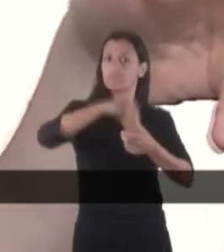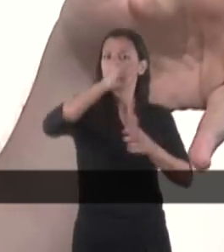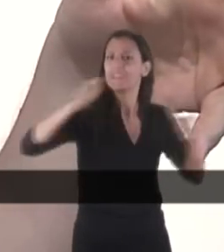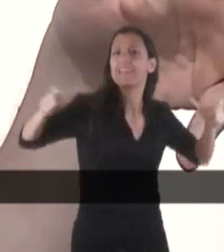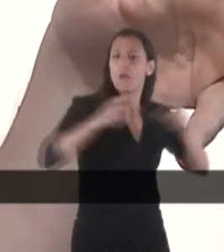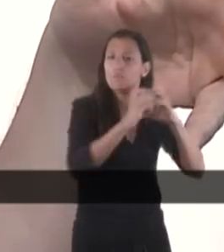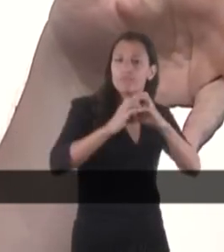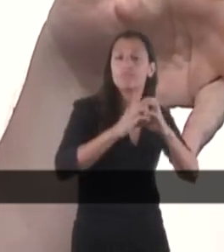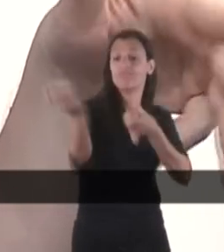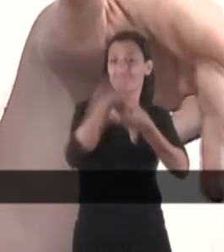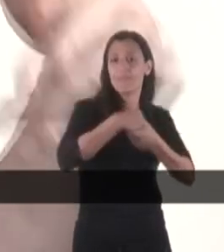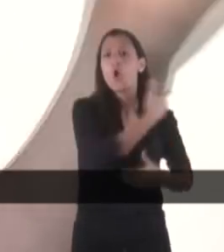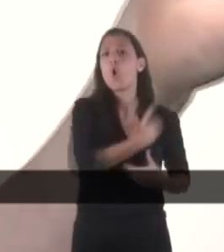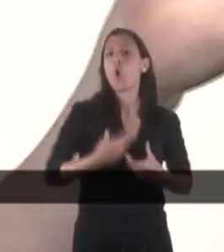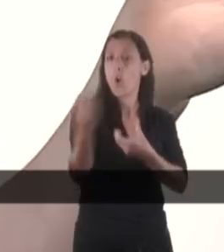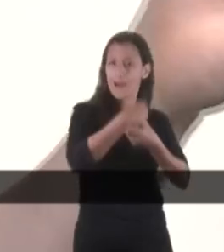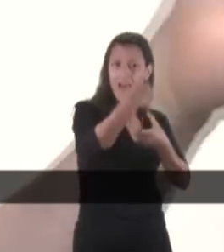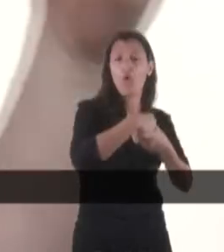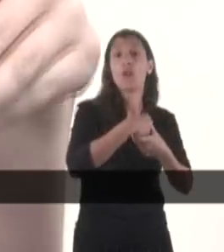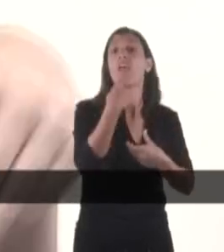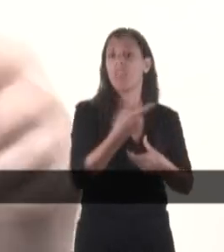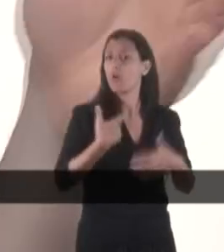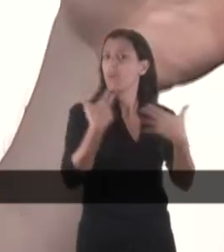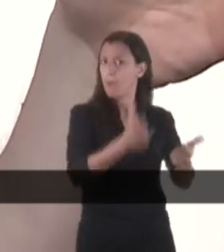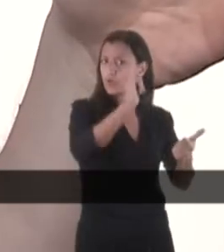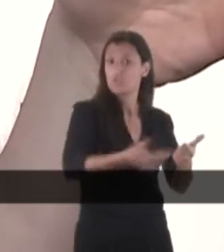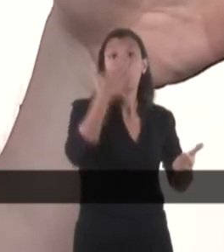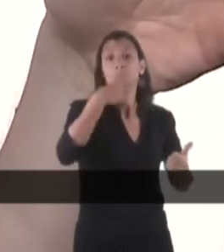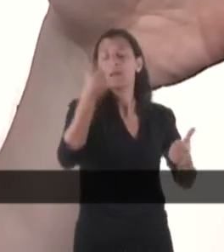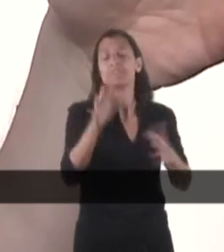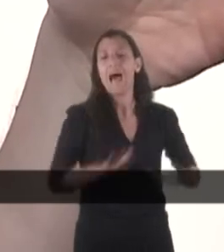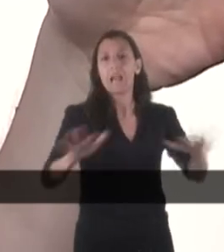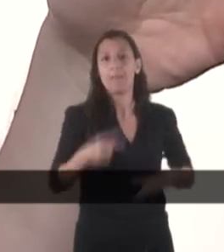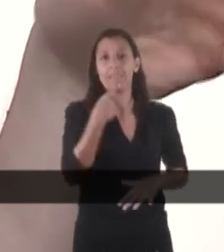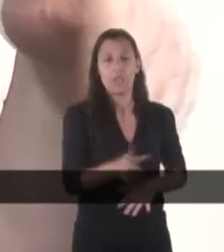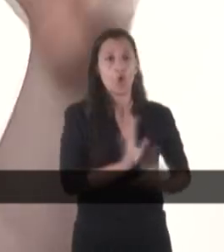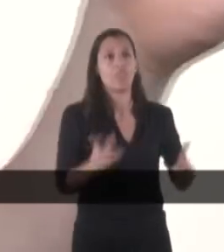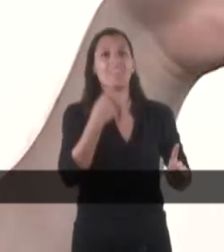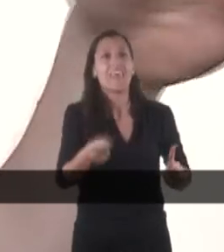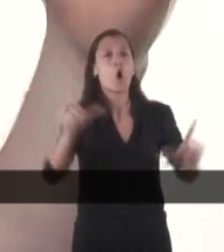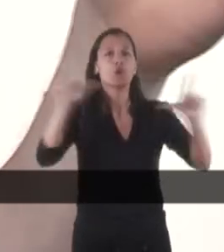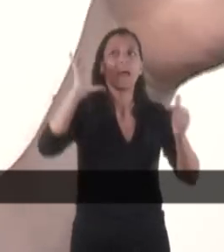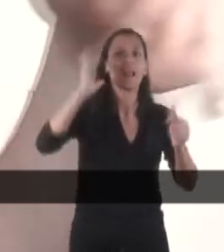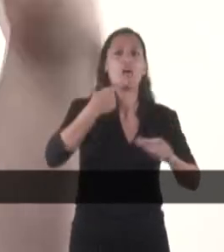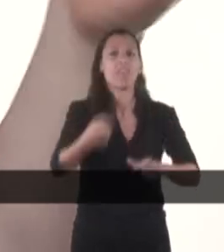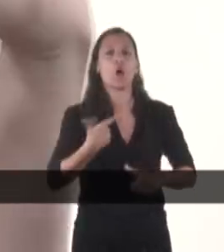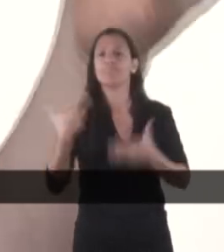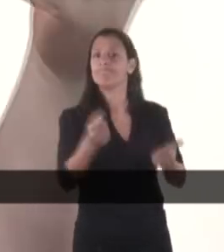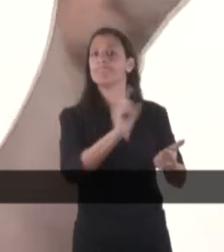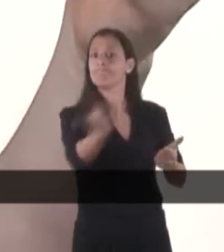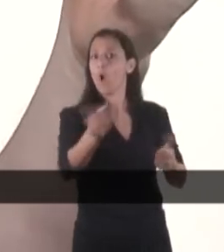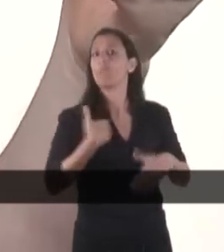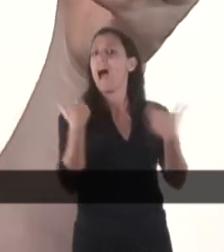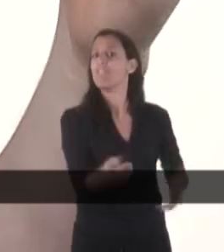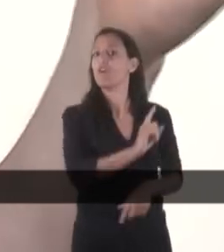con los gobernadores y el presidente, no mostró desconformidad y después se arrepintió, salió en varios medios a decir que él no estaba a favor y que no iba a estar en la lista, generó